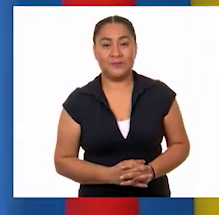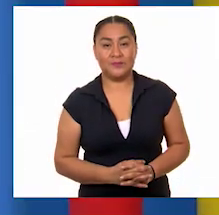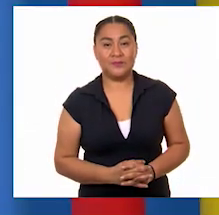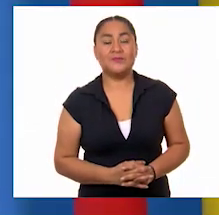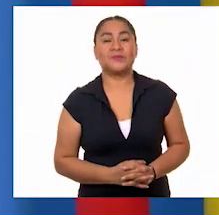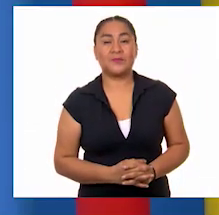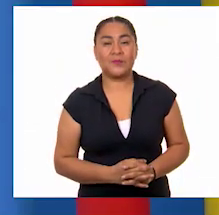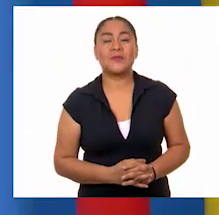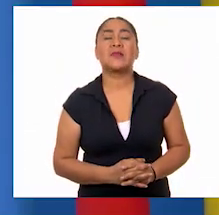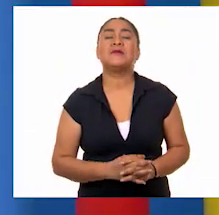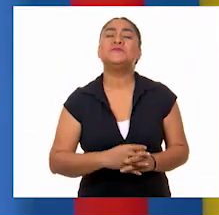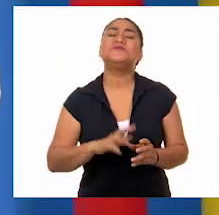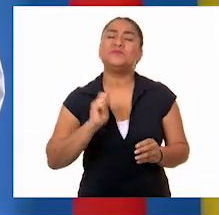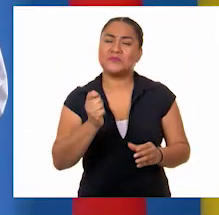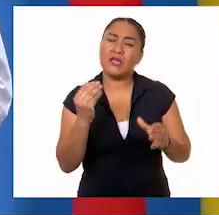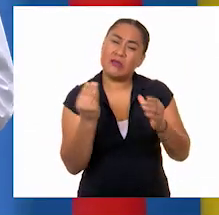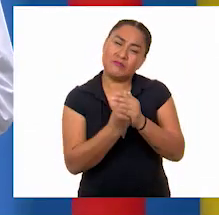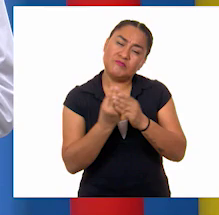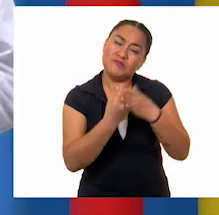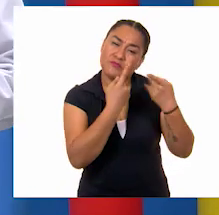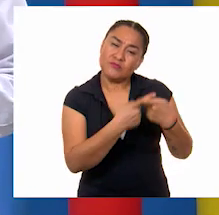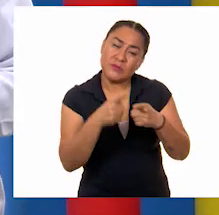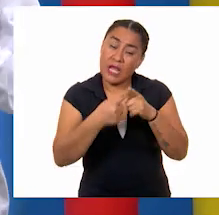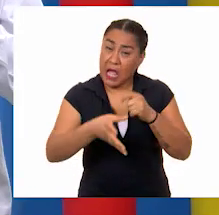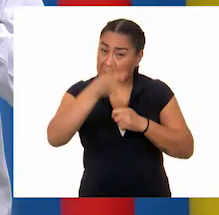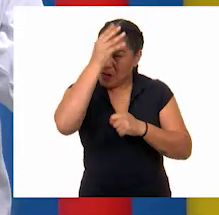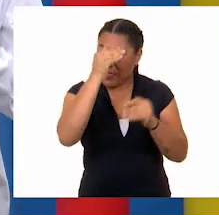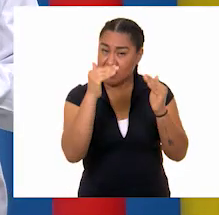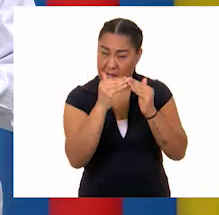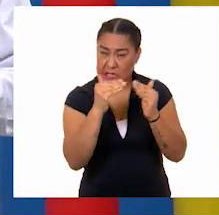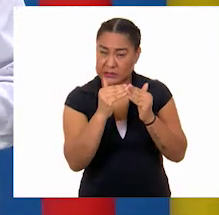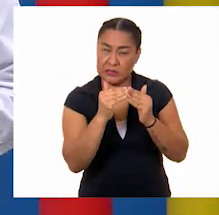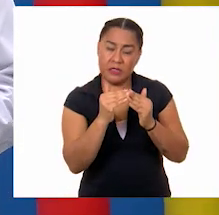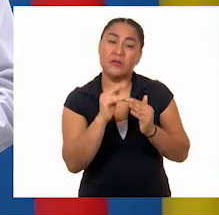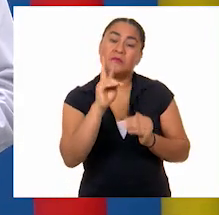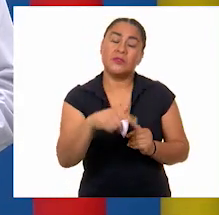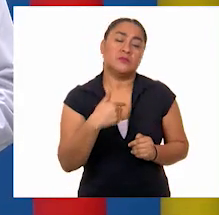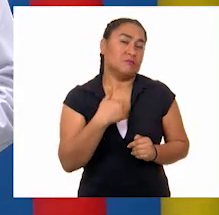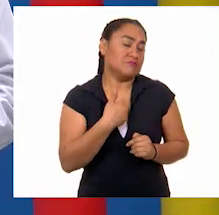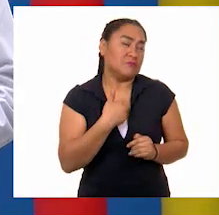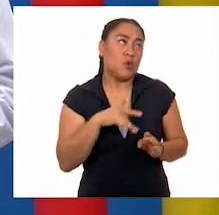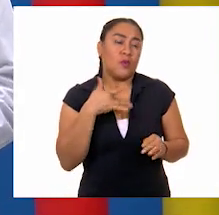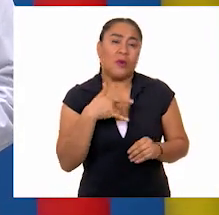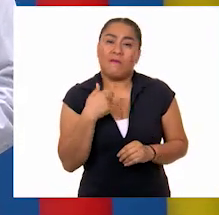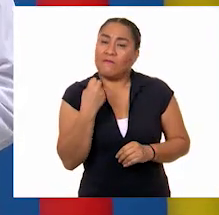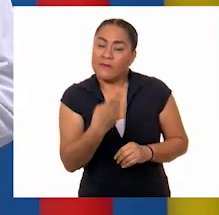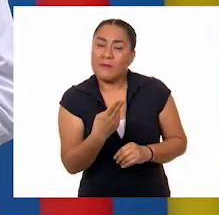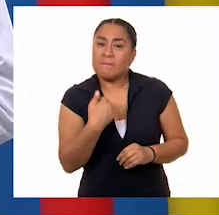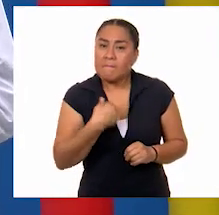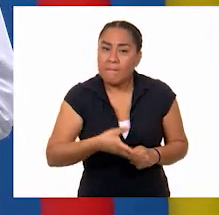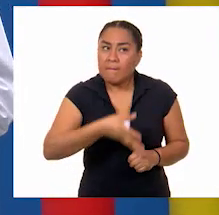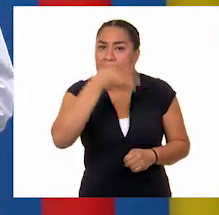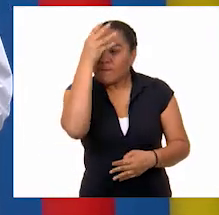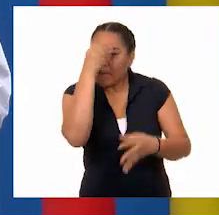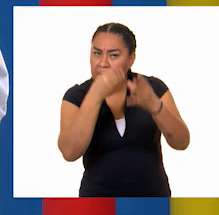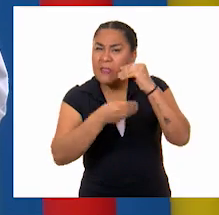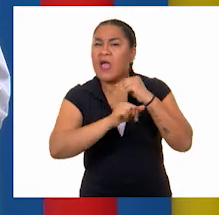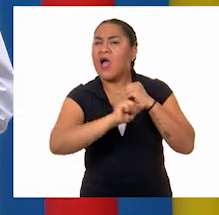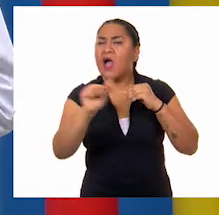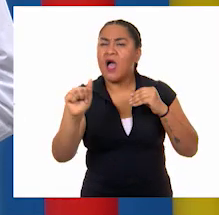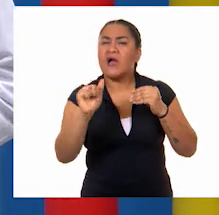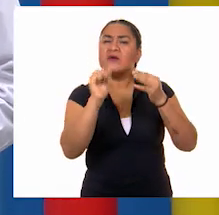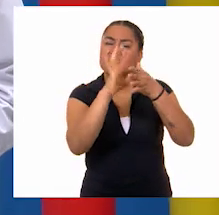A lo largo de los programas de Aprende en Casa, he tenido la fortuna de enriquecer mi acervo de la literatura de tradición